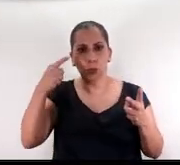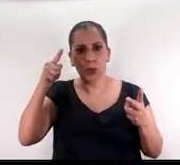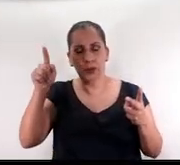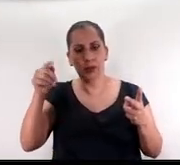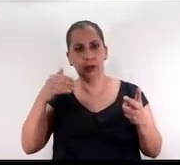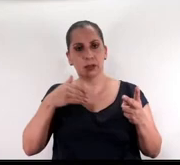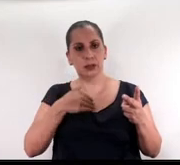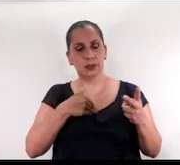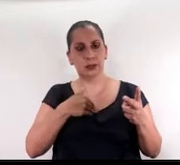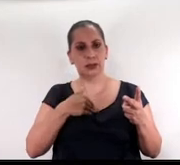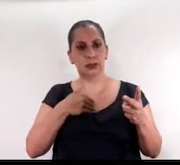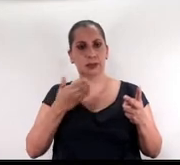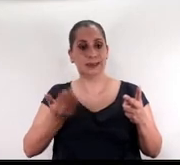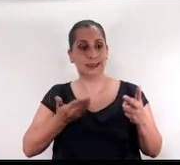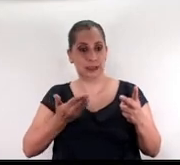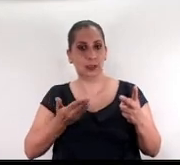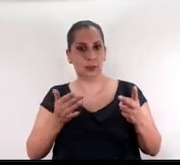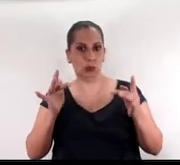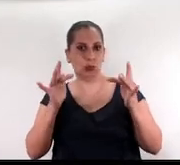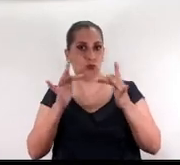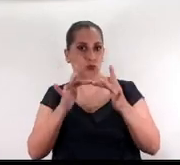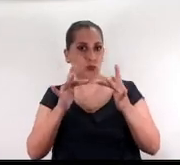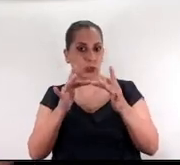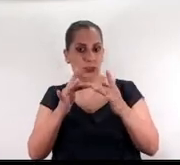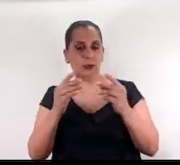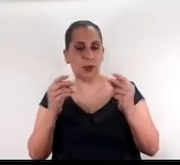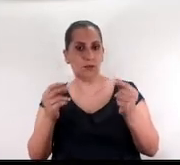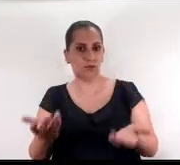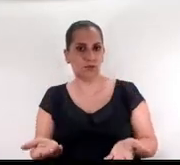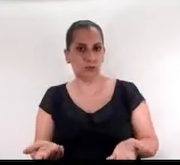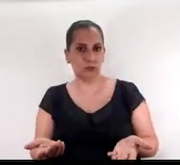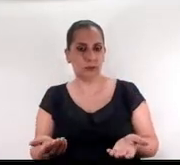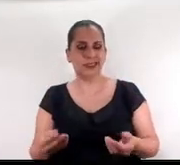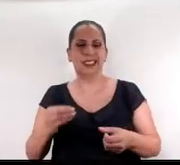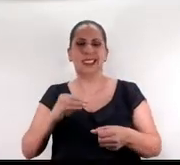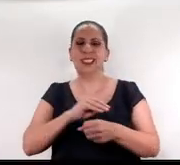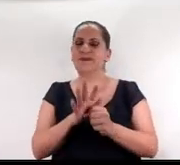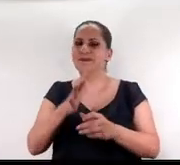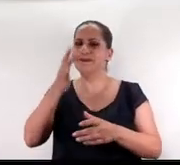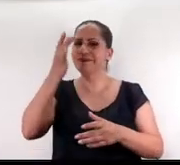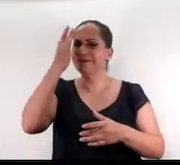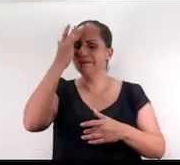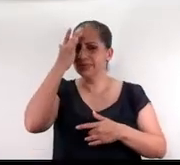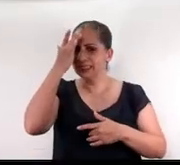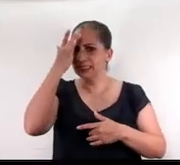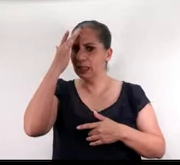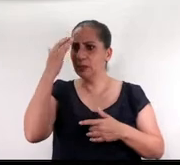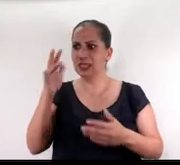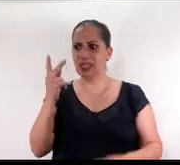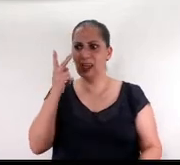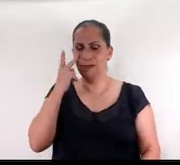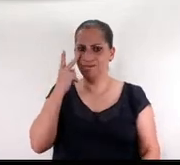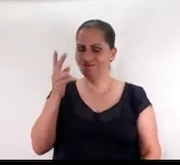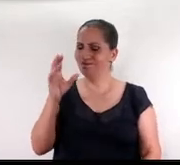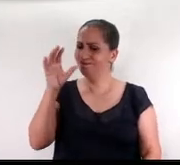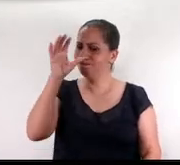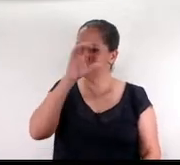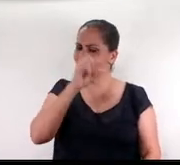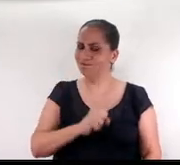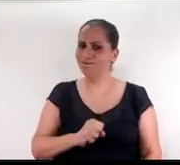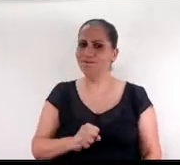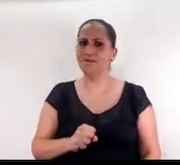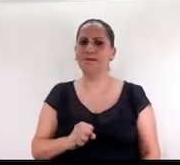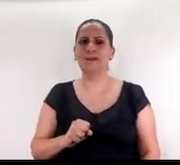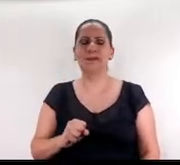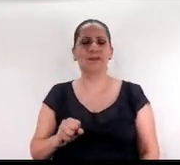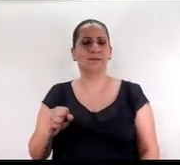servicio de conectividad rápida. La pandemia nos enseñó el daño